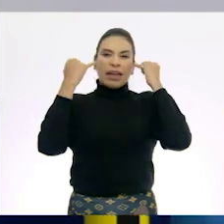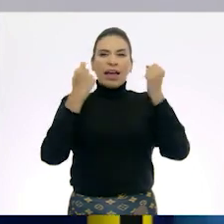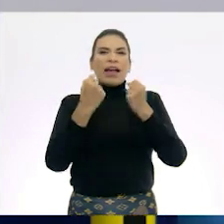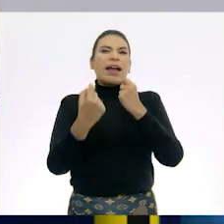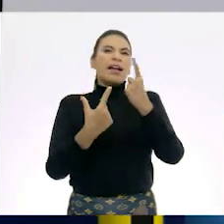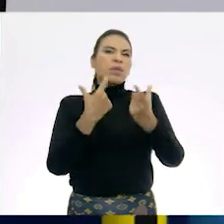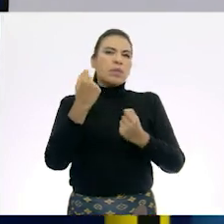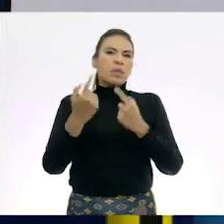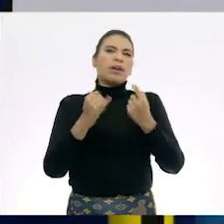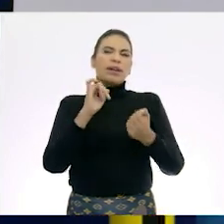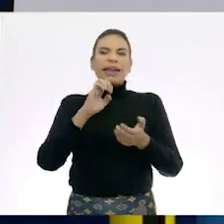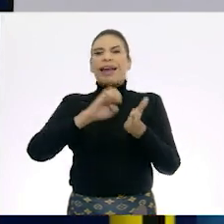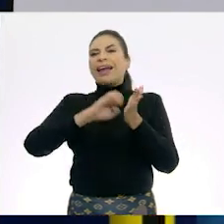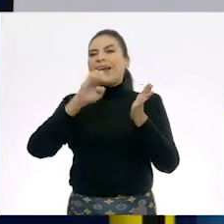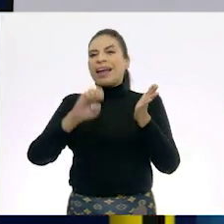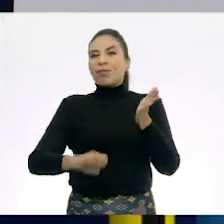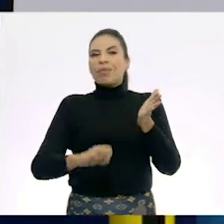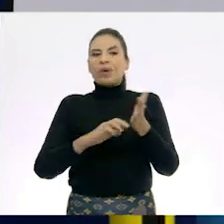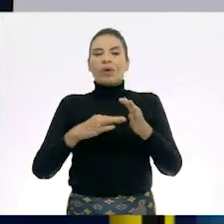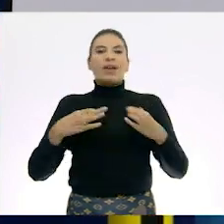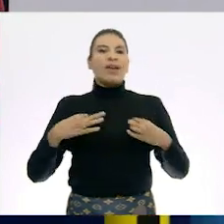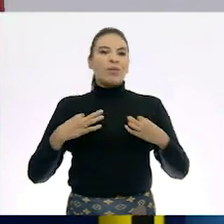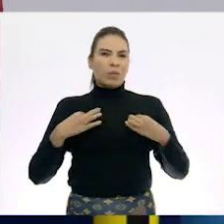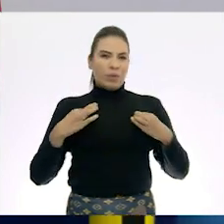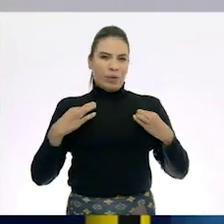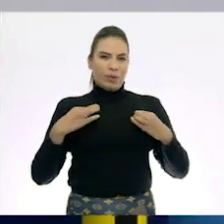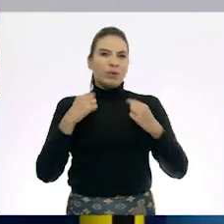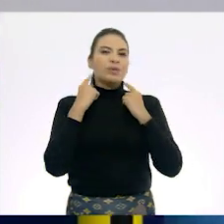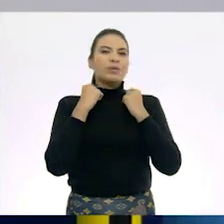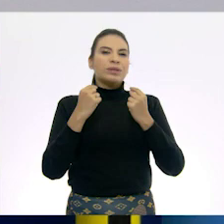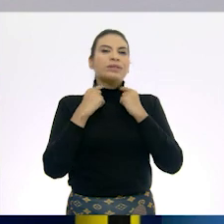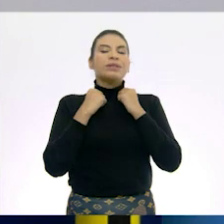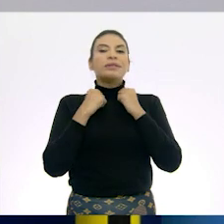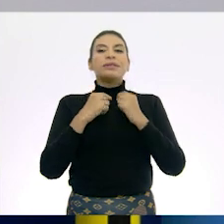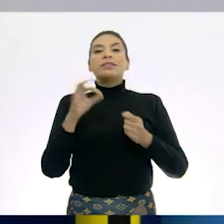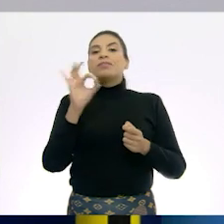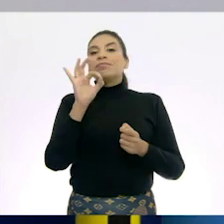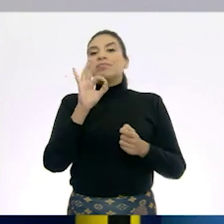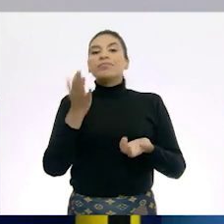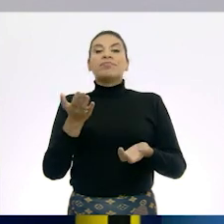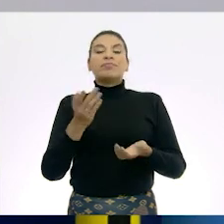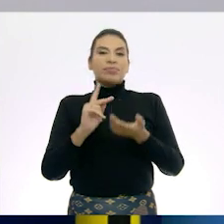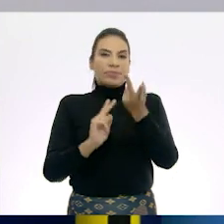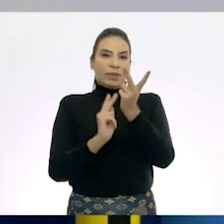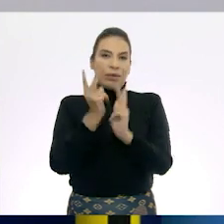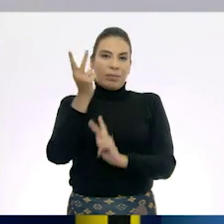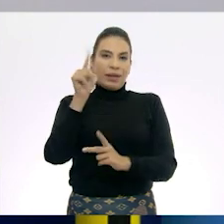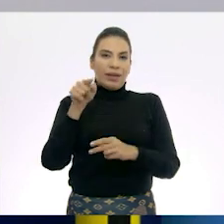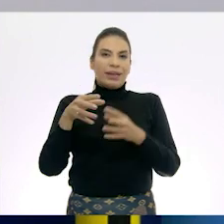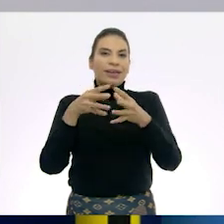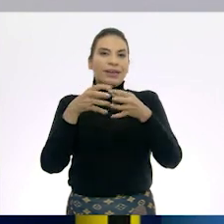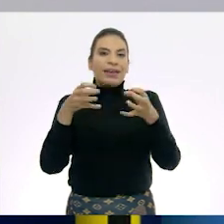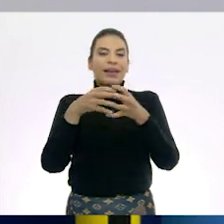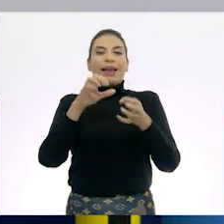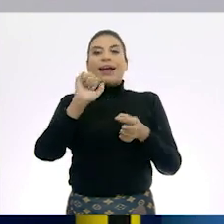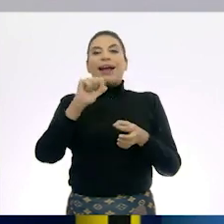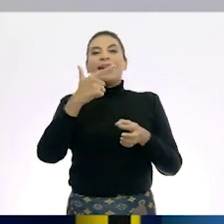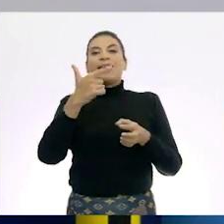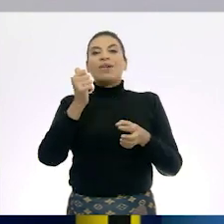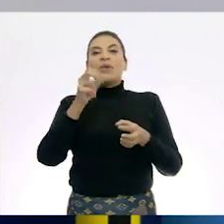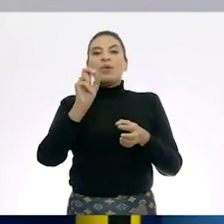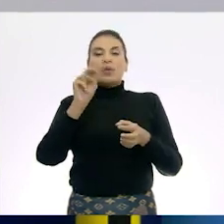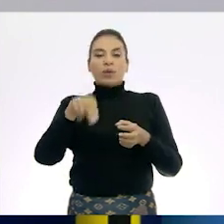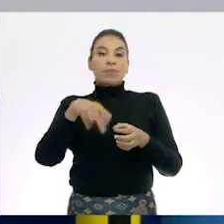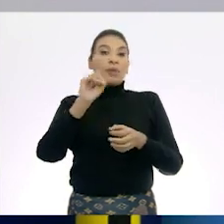algunas, como por ejemplo esta blusa. Me imagino que viene de la plantita del algodón, pero en realidad